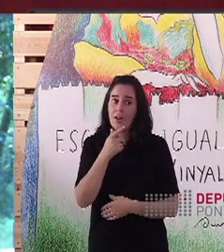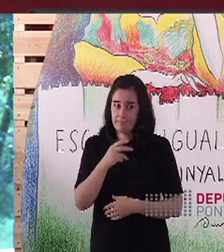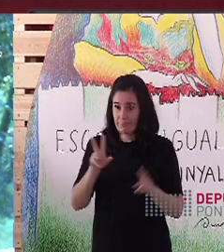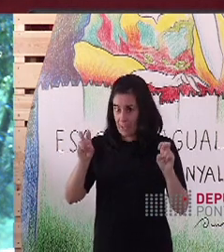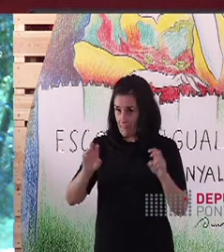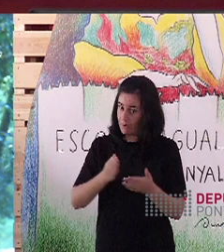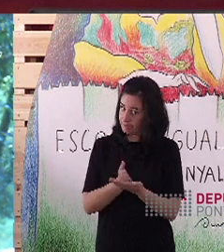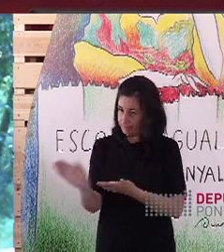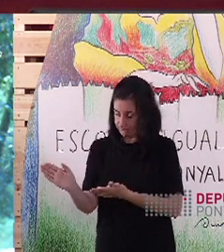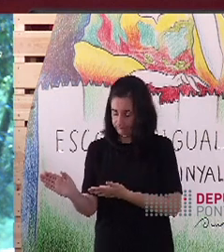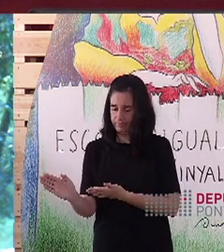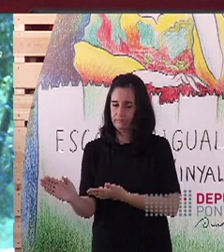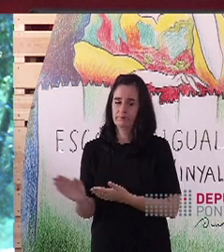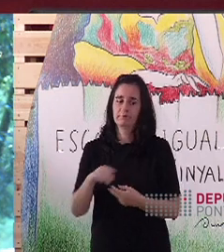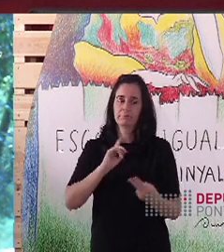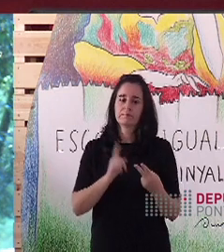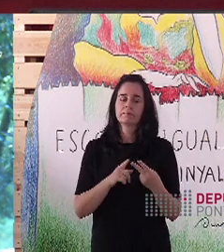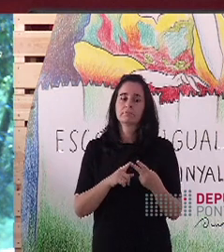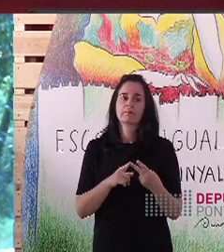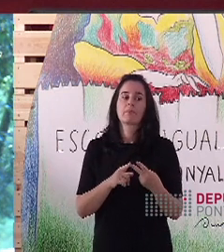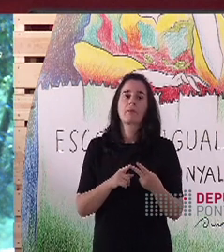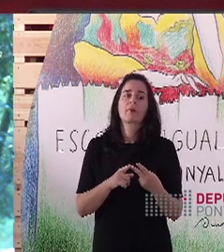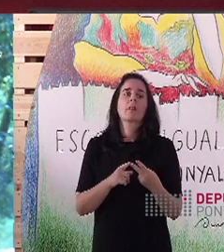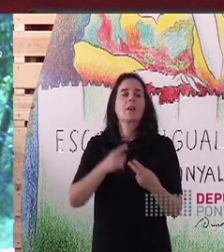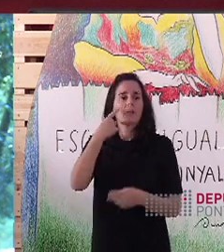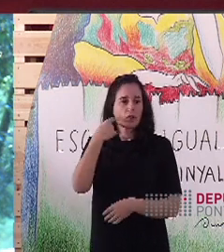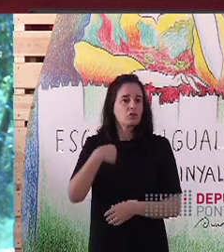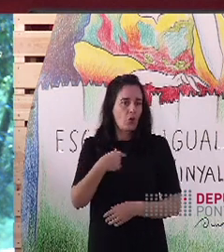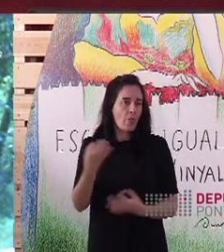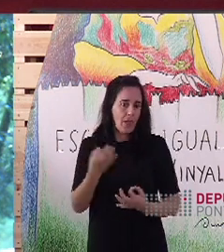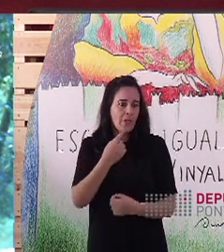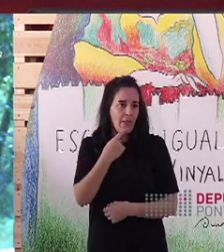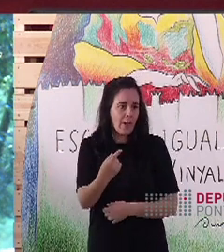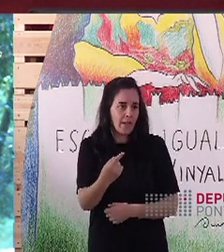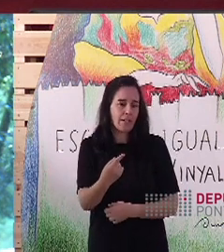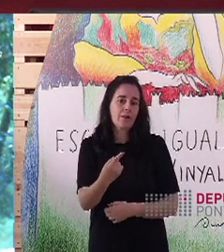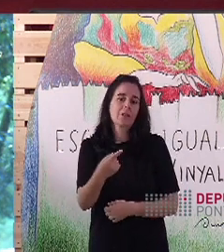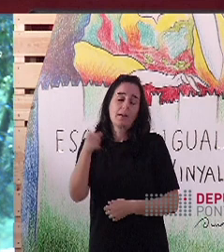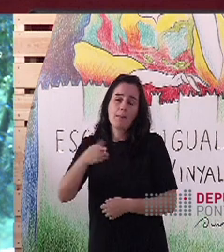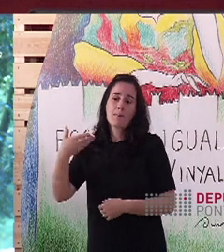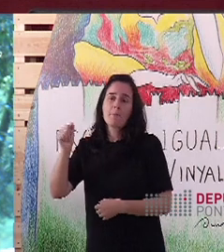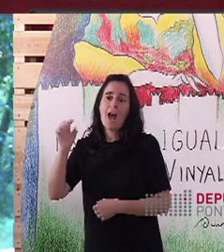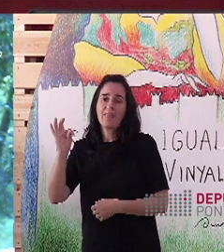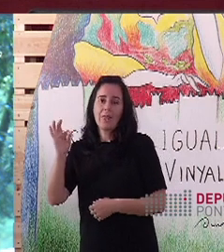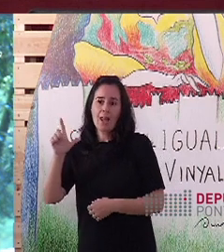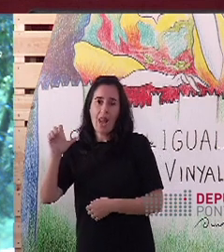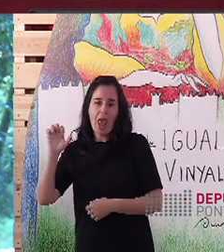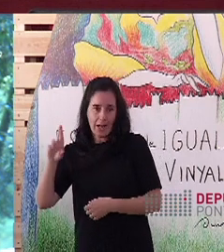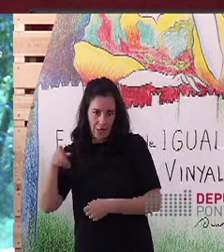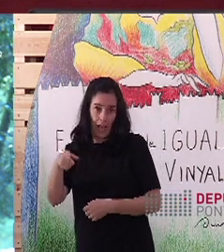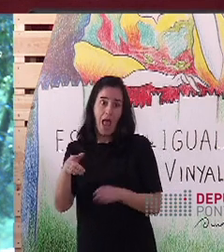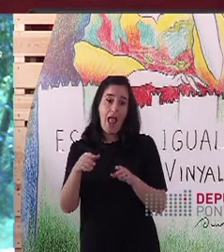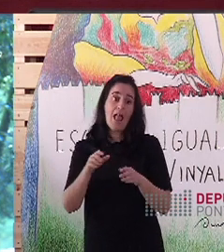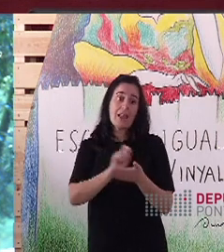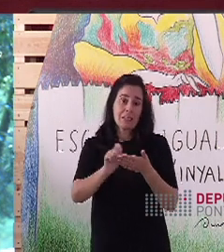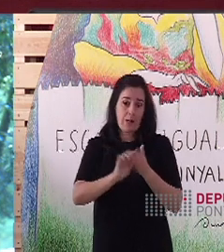es la siguiente. Bueno, por supuesto, tengo que deciros que cuando Judy Butler escribe El género en disputa,